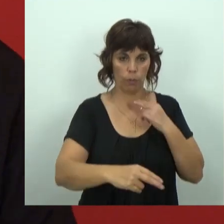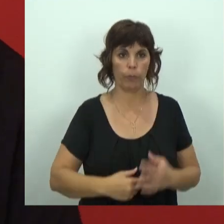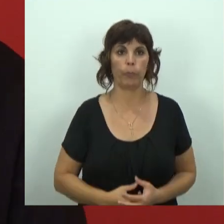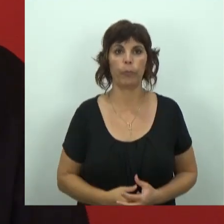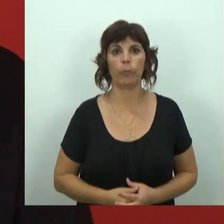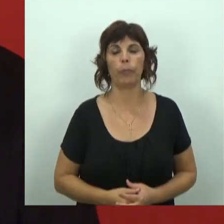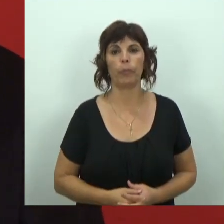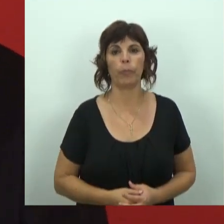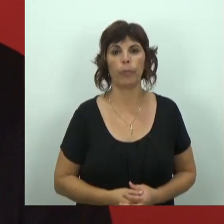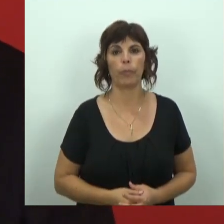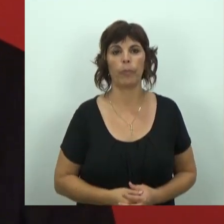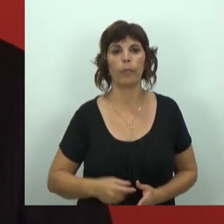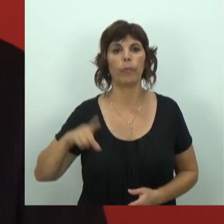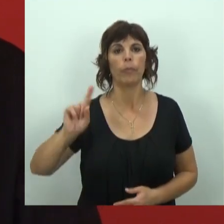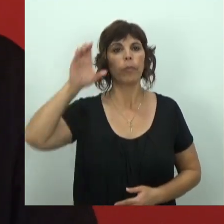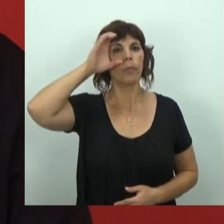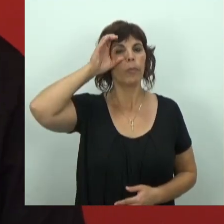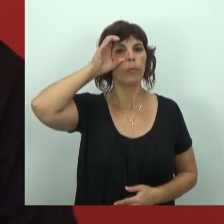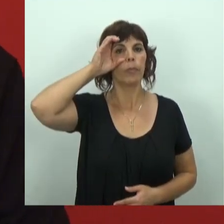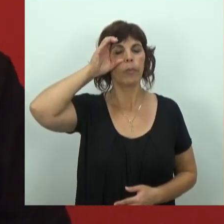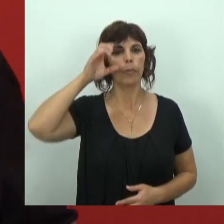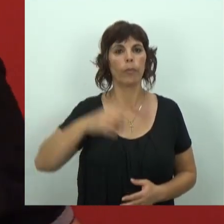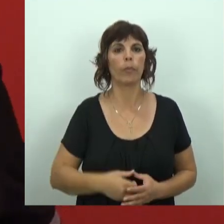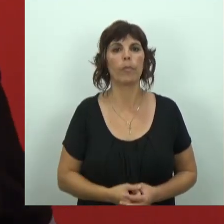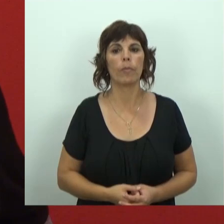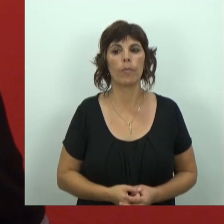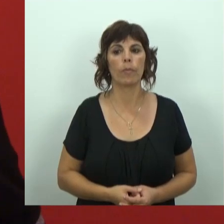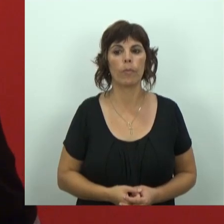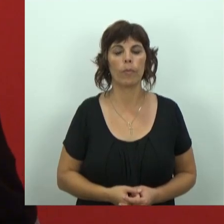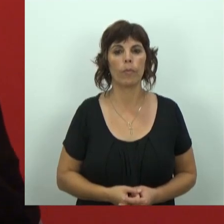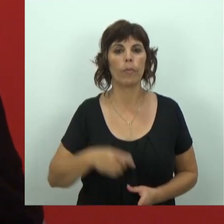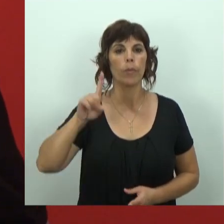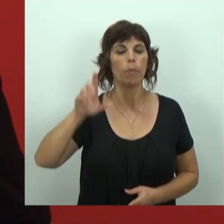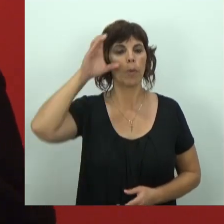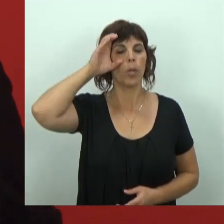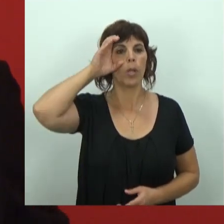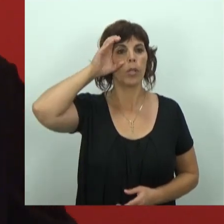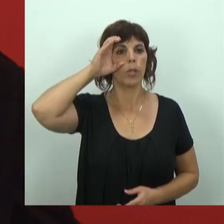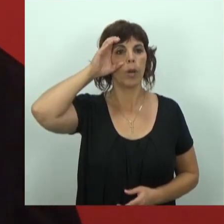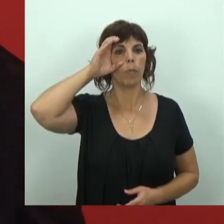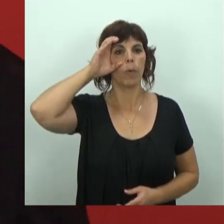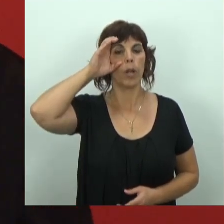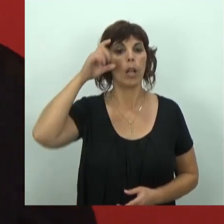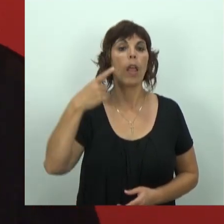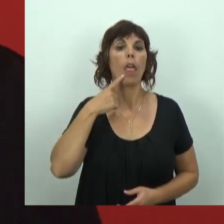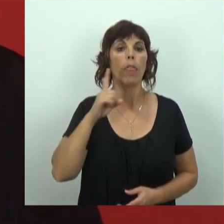Lo mismo sucedió en Primera de Samuel, o segunda, perdón, Primera Samuel 23, 9 al 12,